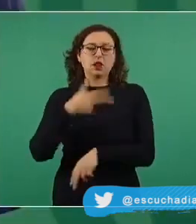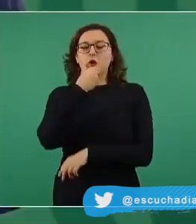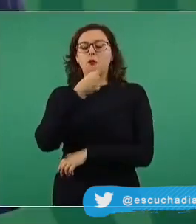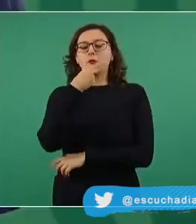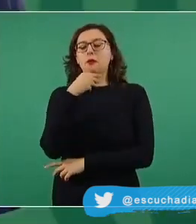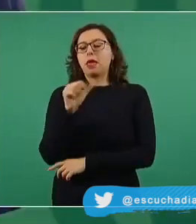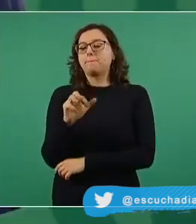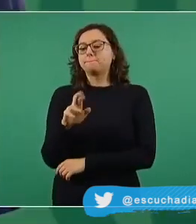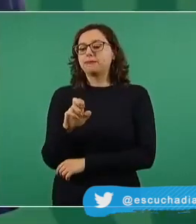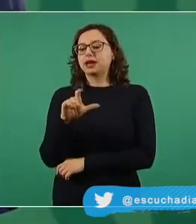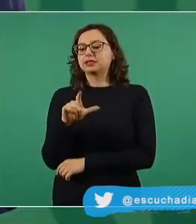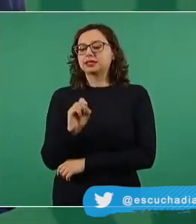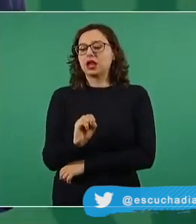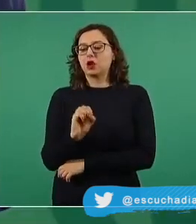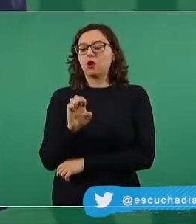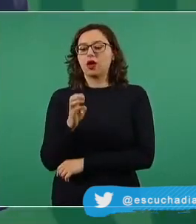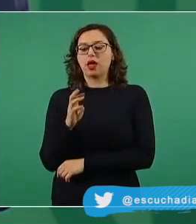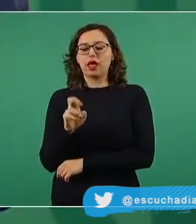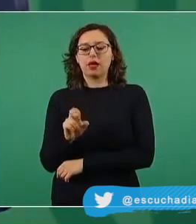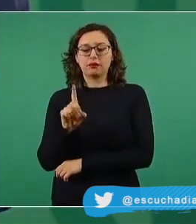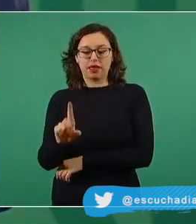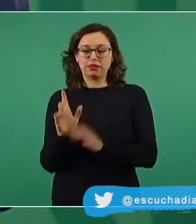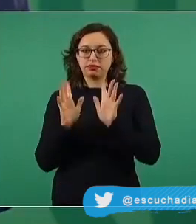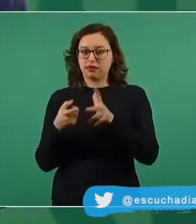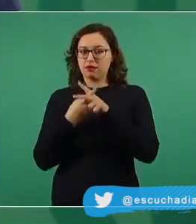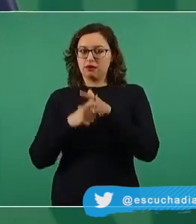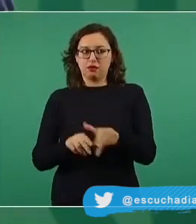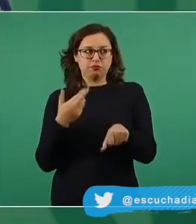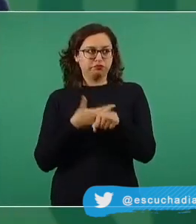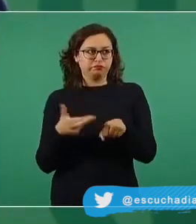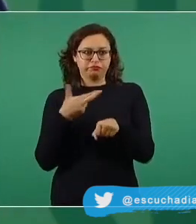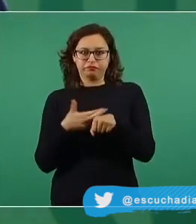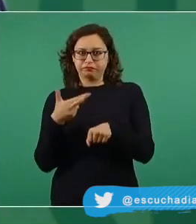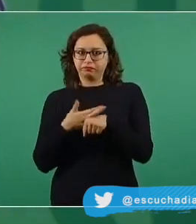cabo estas gestiones para tener todas las vacunas,